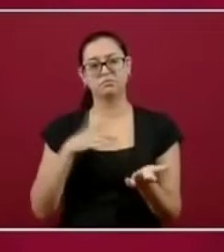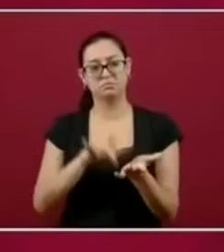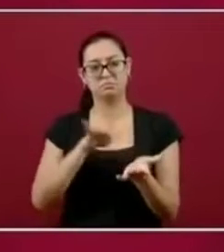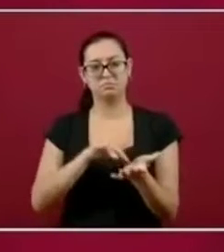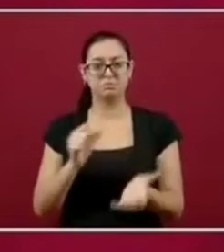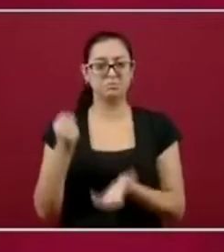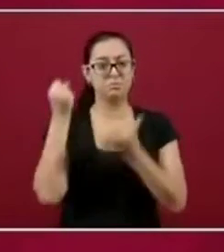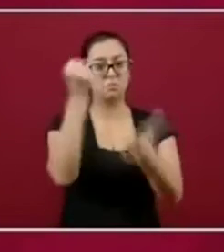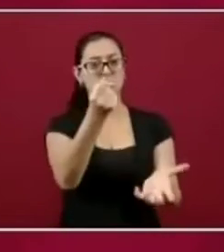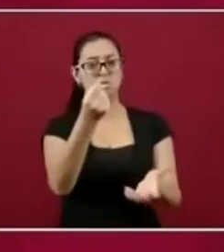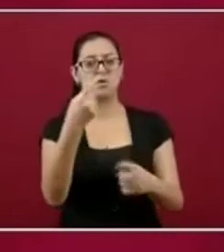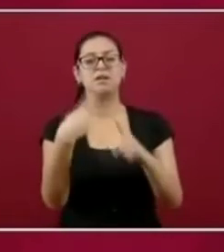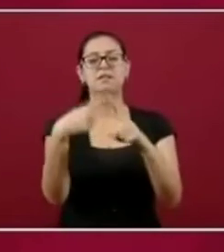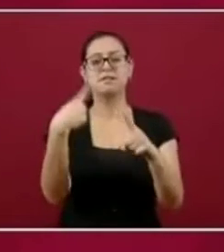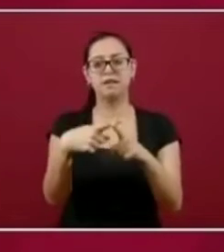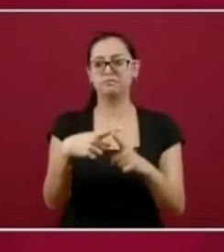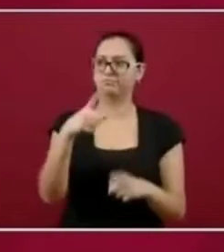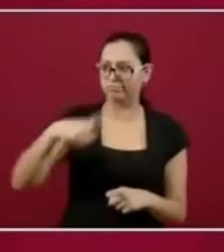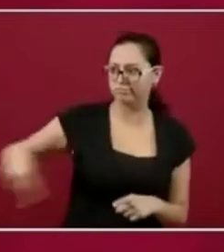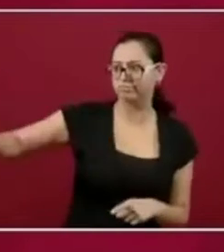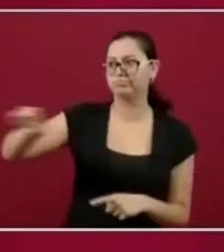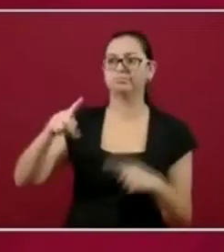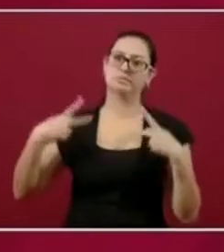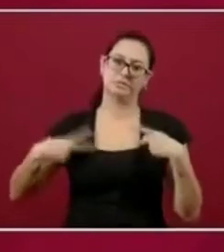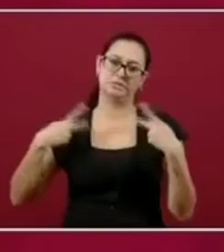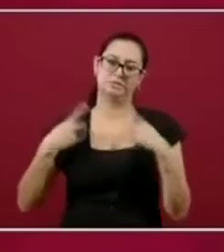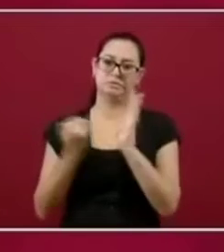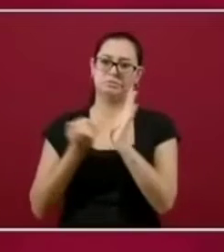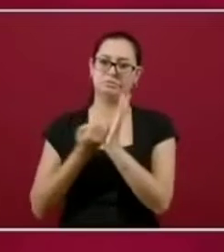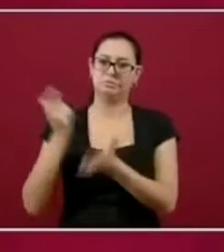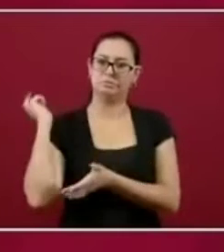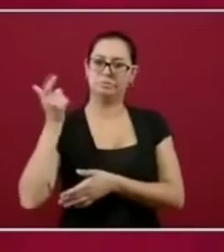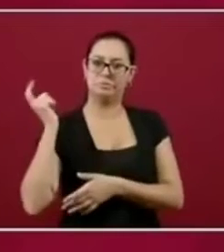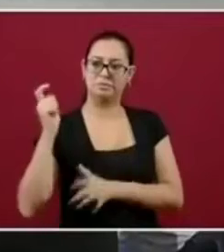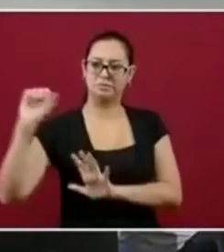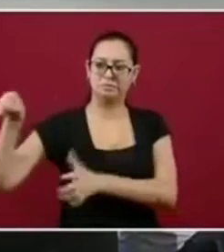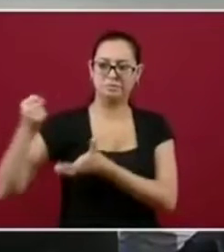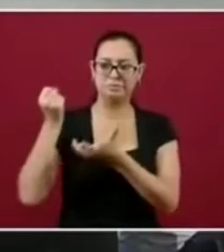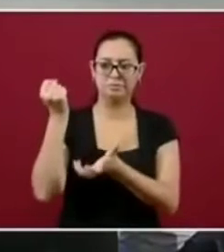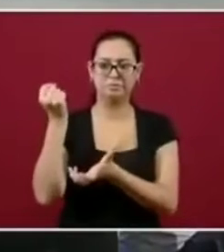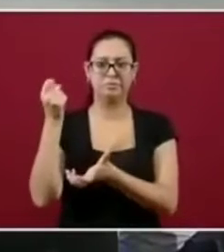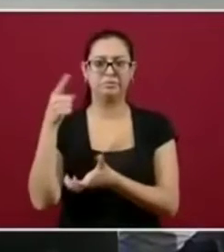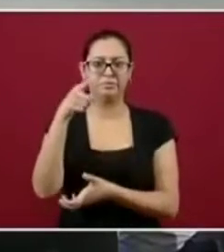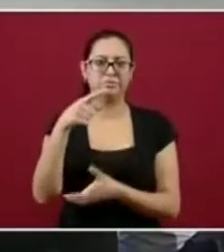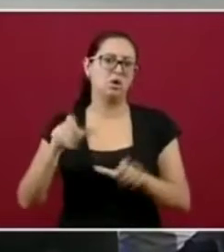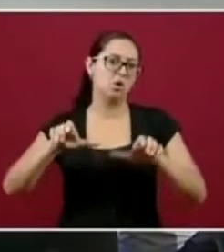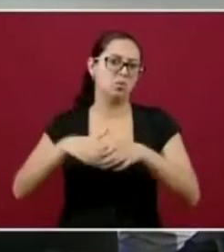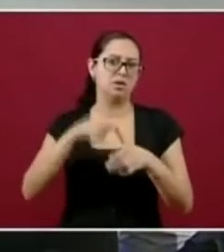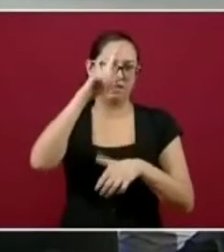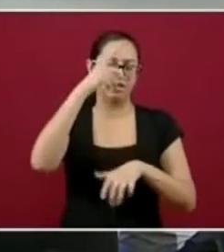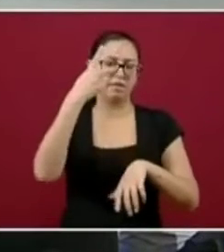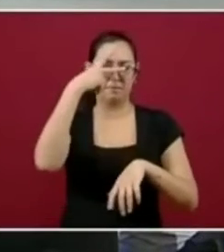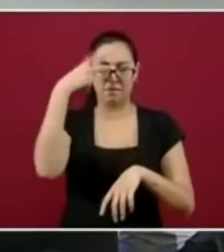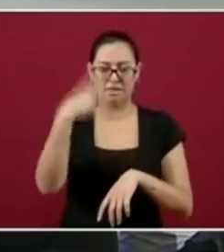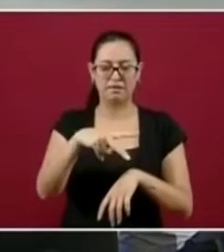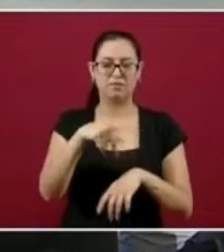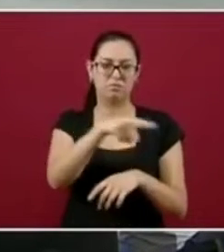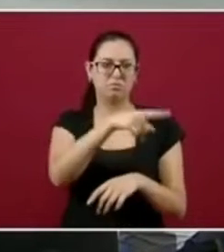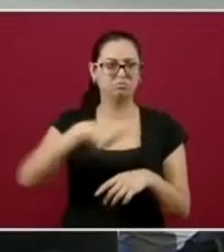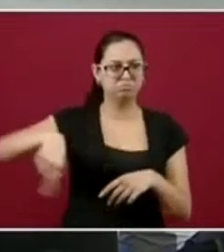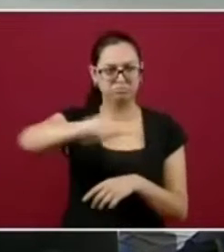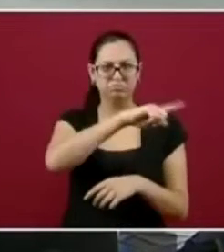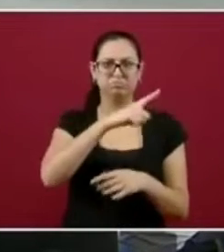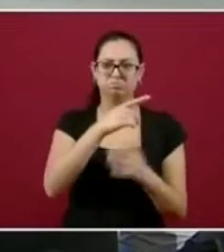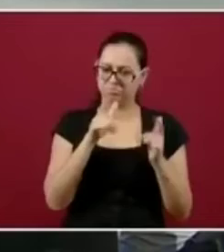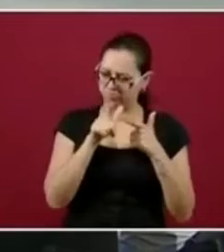los contribuyentes que sostienen todo el sistema consular, son las comunidades mexicanas en los Estados Unidos. Y tienen todo